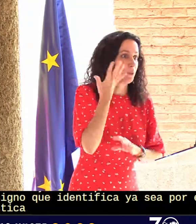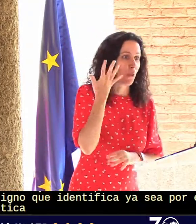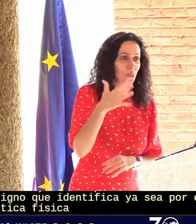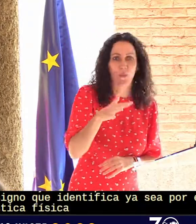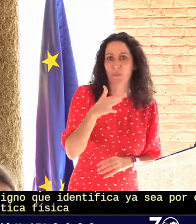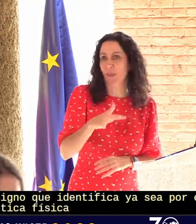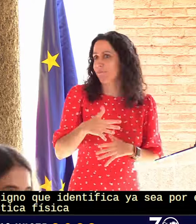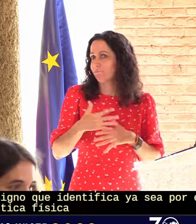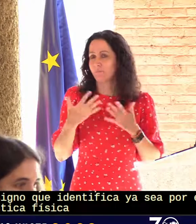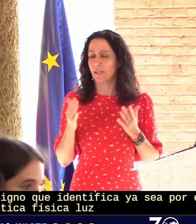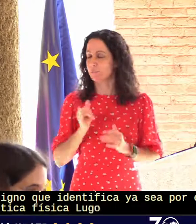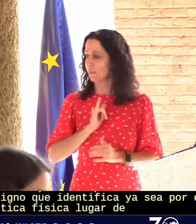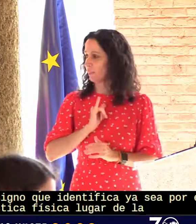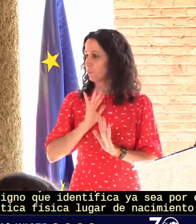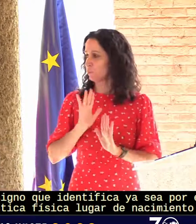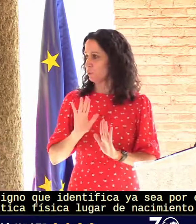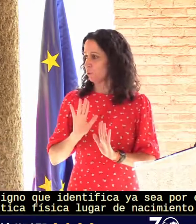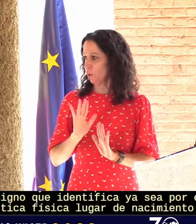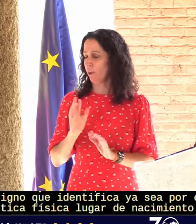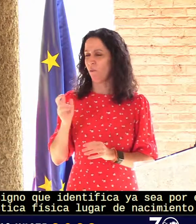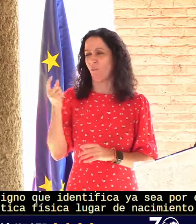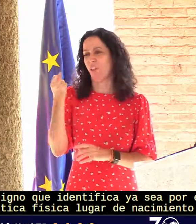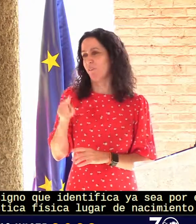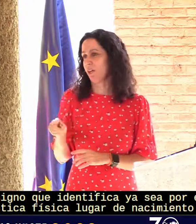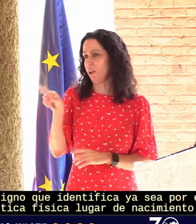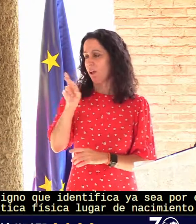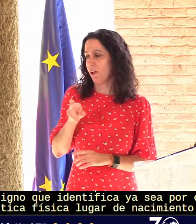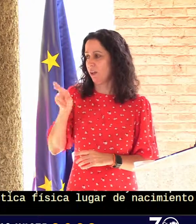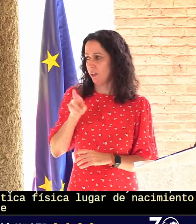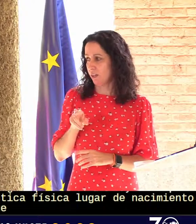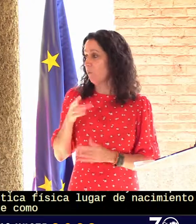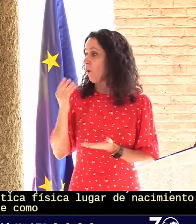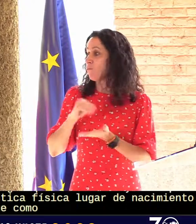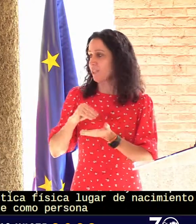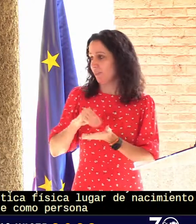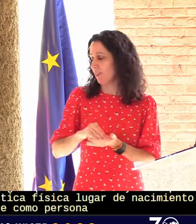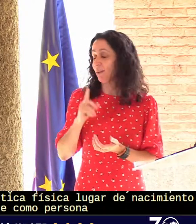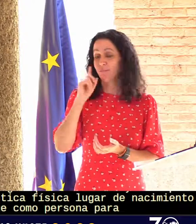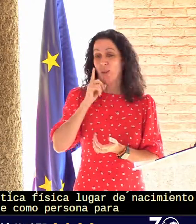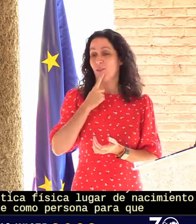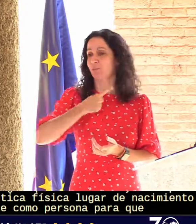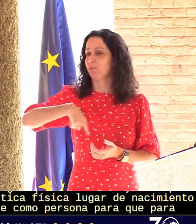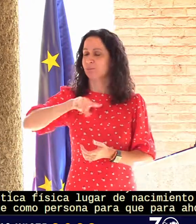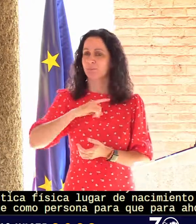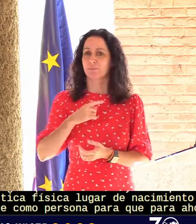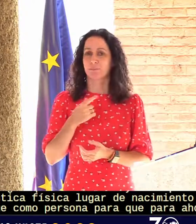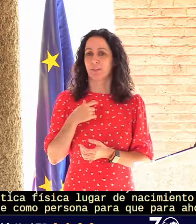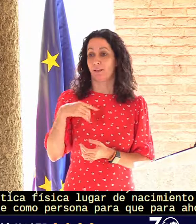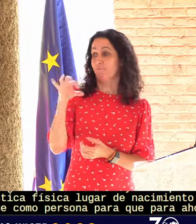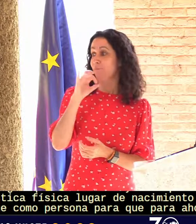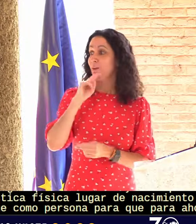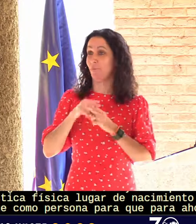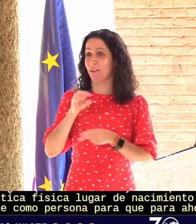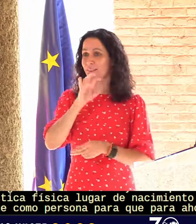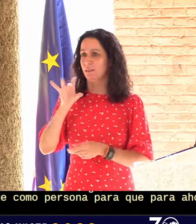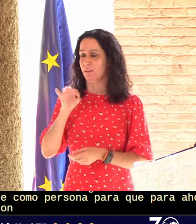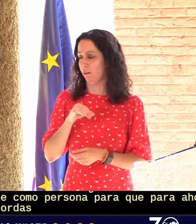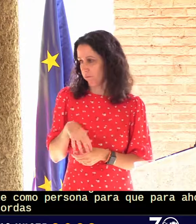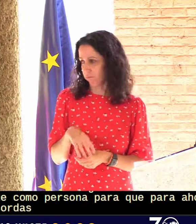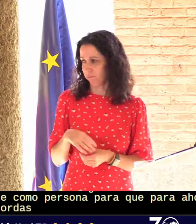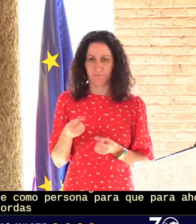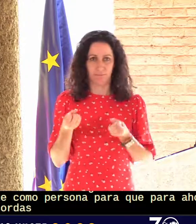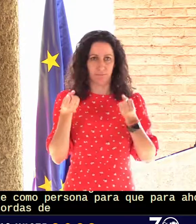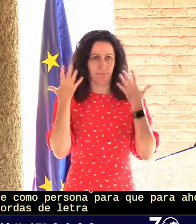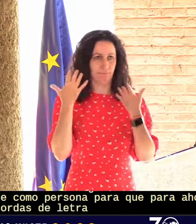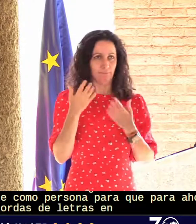física lugar de nacimiento afición algo que le identifique como persona para qué Para ahorrarte de letrear las personas sordas